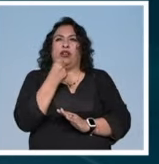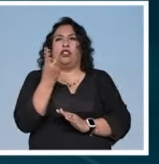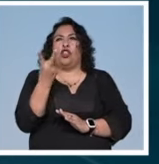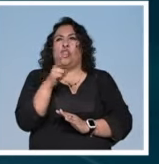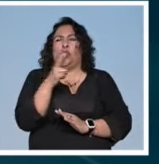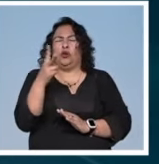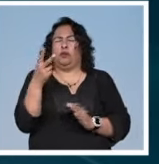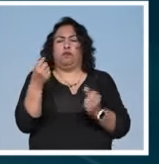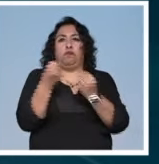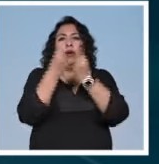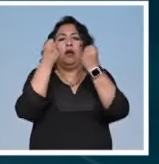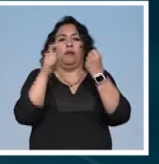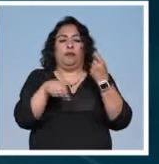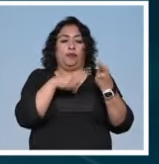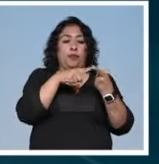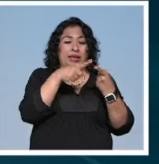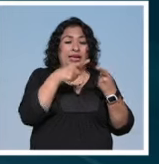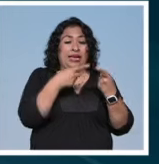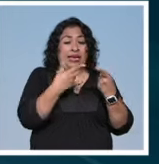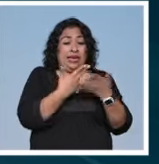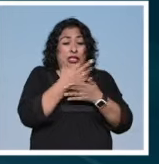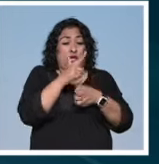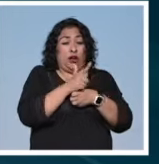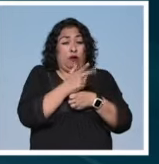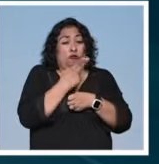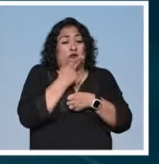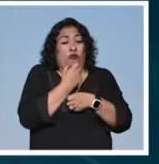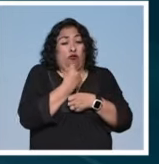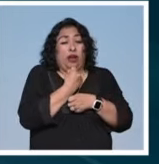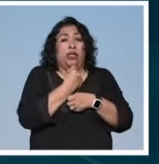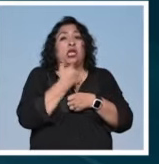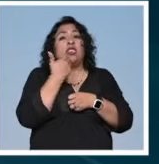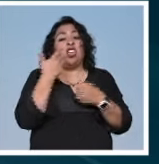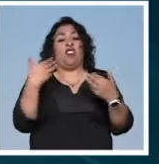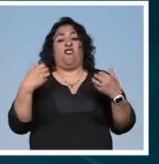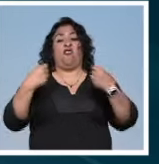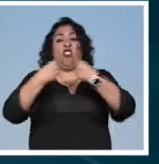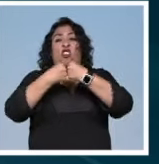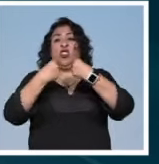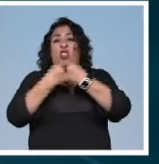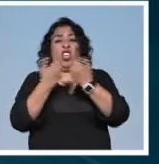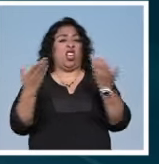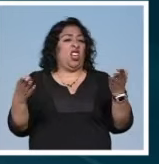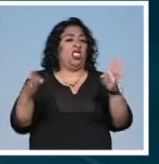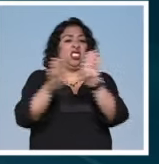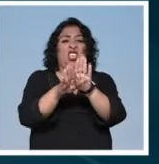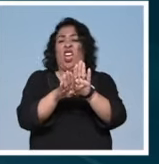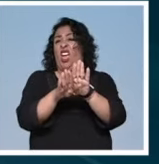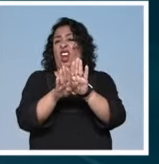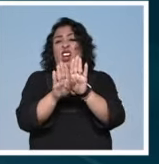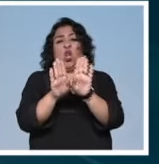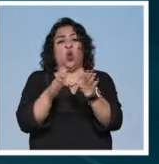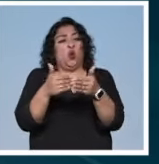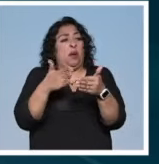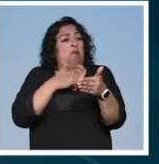en colisión. Por un lado, estos nacionalismos que lo que buscan es que las fronteras se cierren,